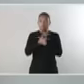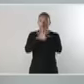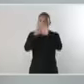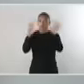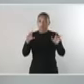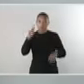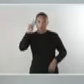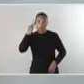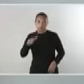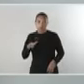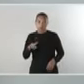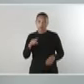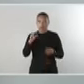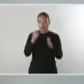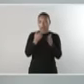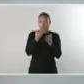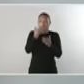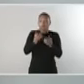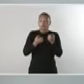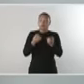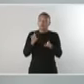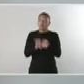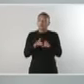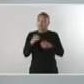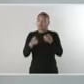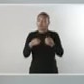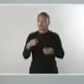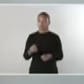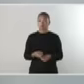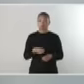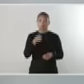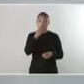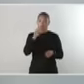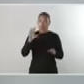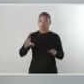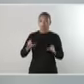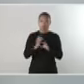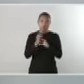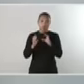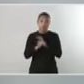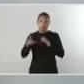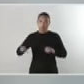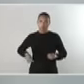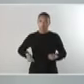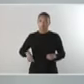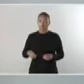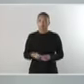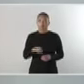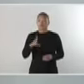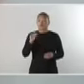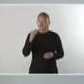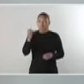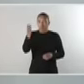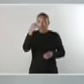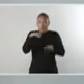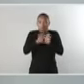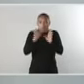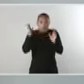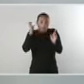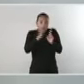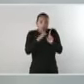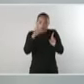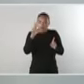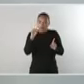de cuentas Serán las características de mi gobierno no te dejes engañar tú lo sabes y lo sabes bien el pri